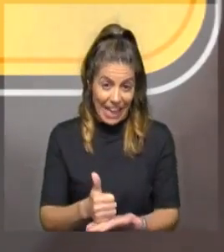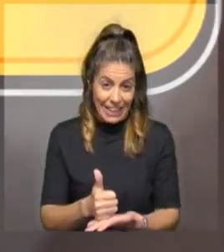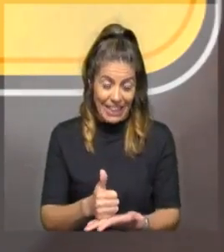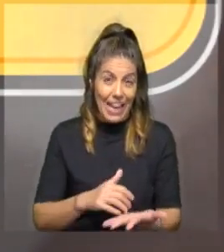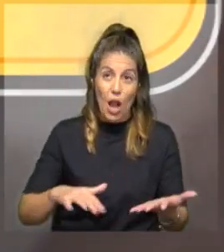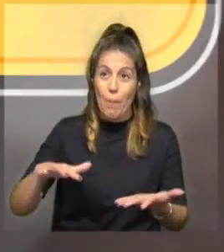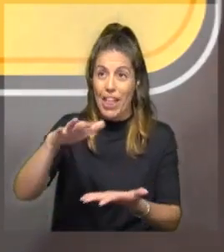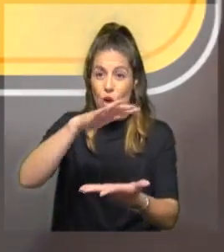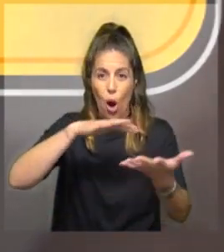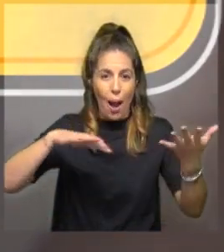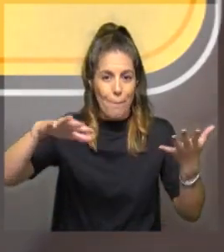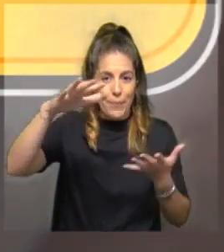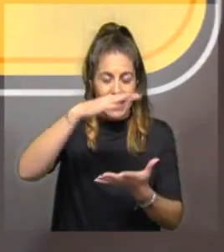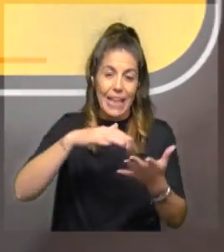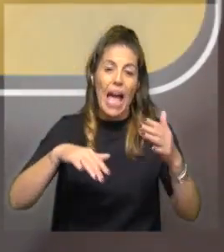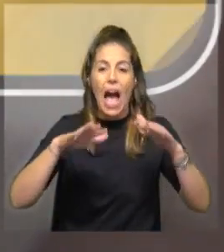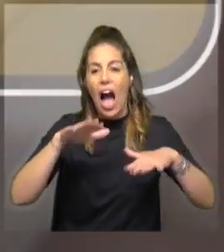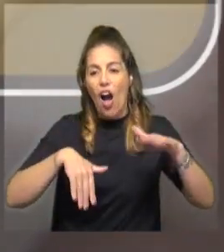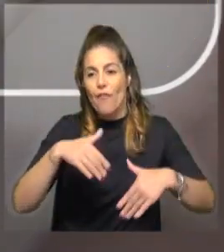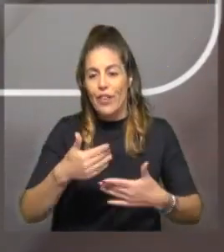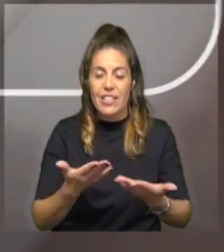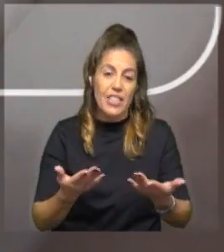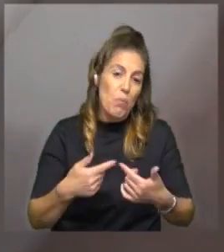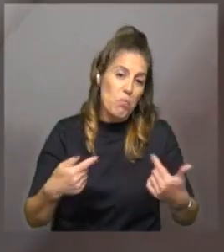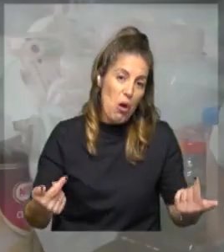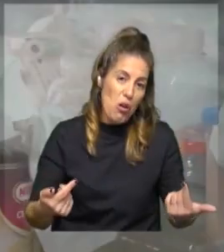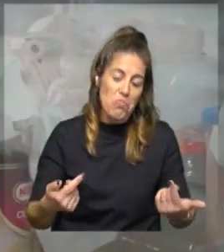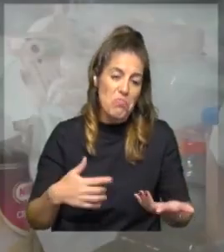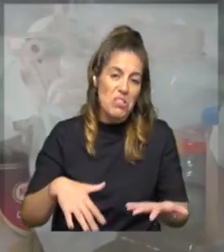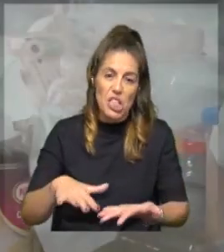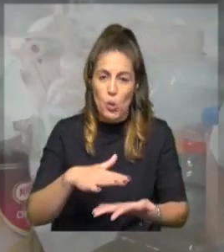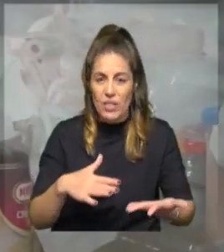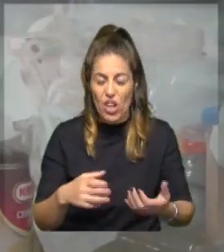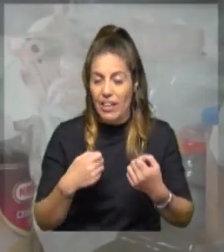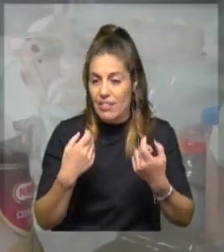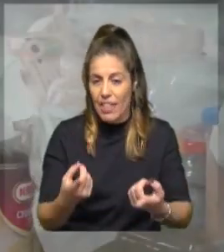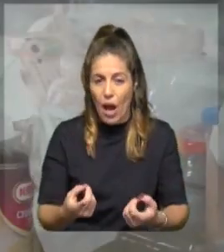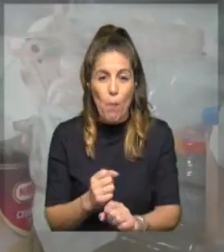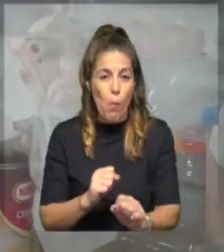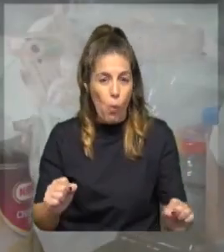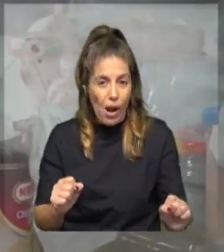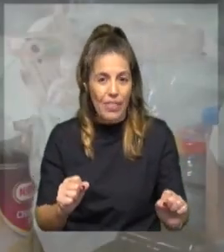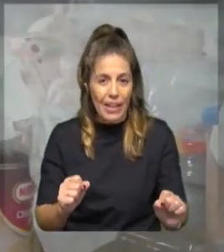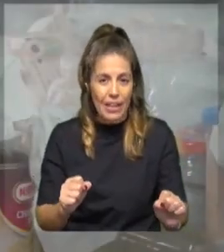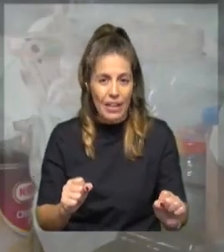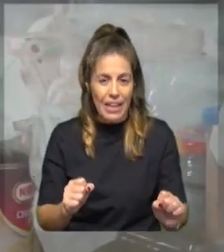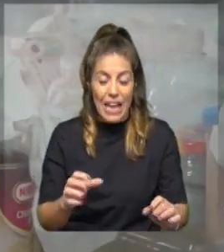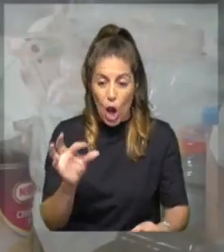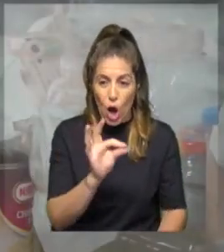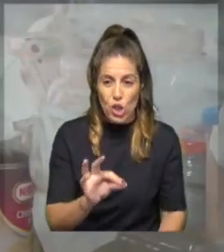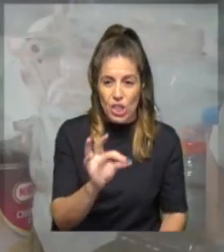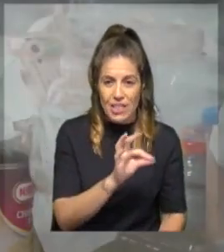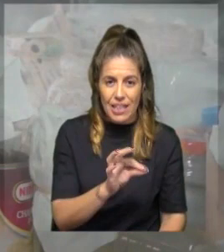medio ambiente y que a veces, por determinadas condiciones que se dan, pueden causar, en el caso de los insectos,